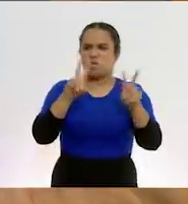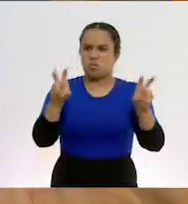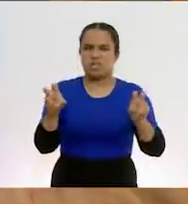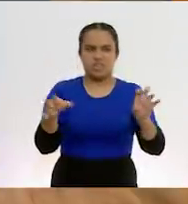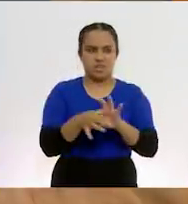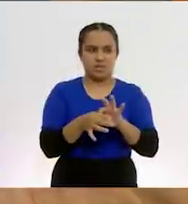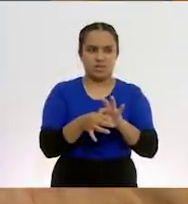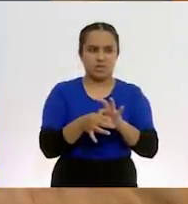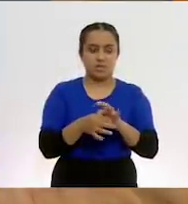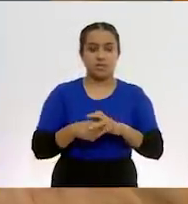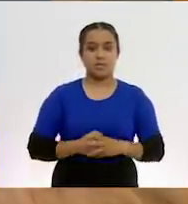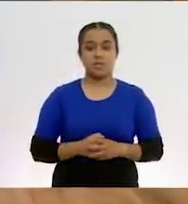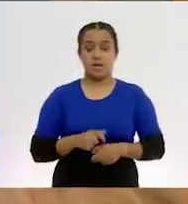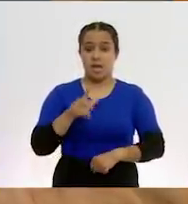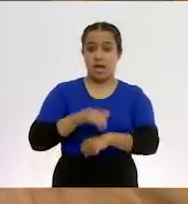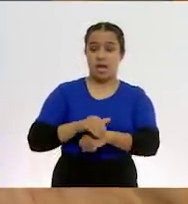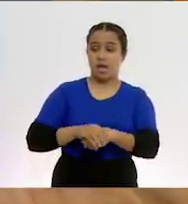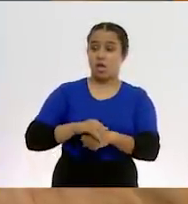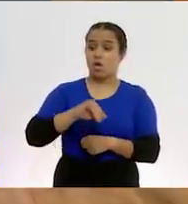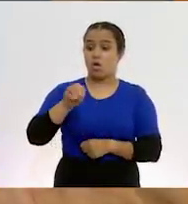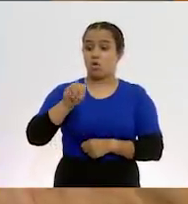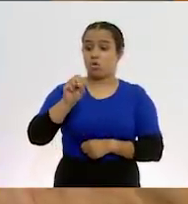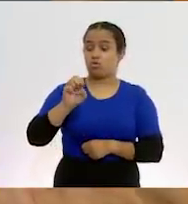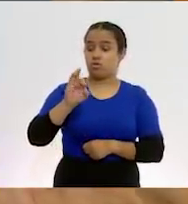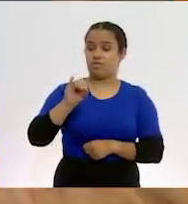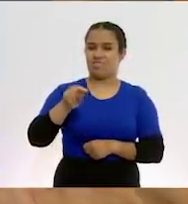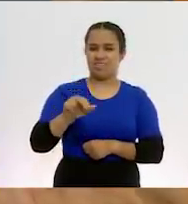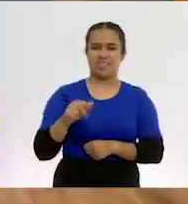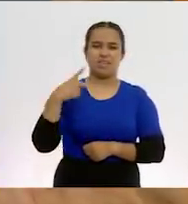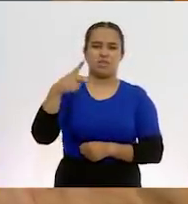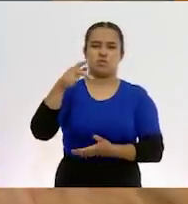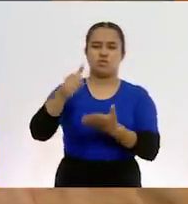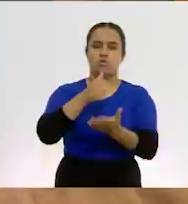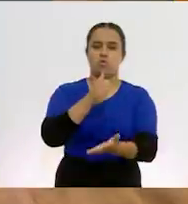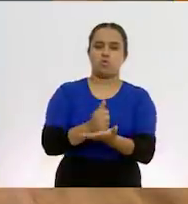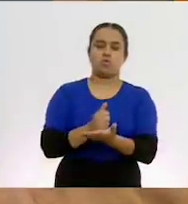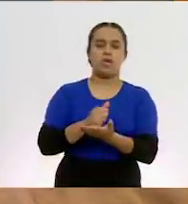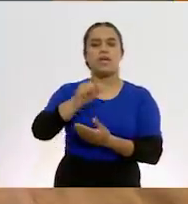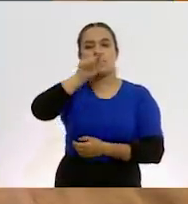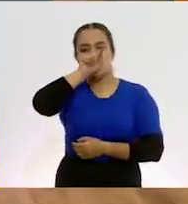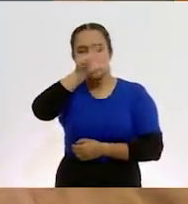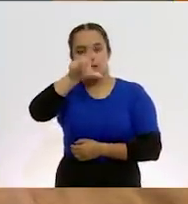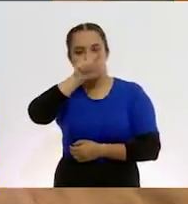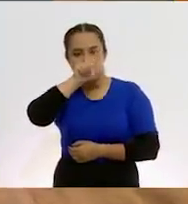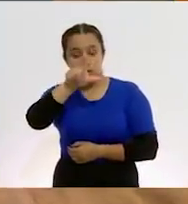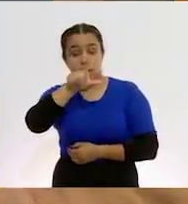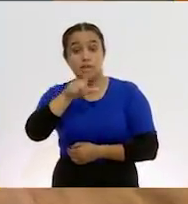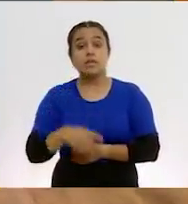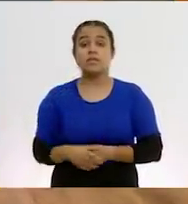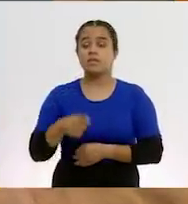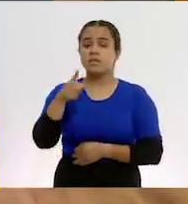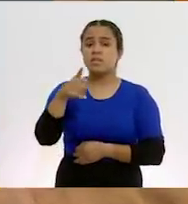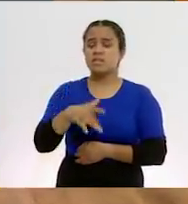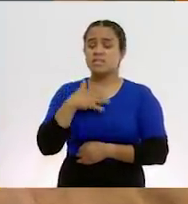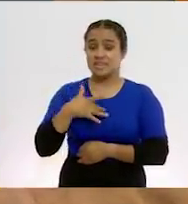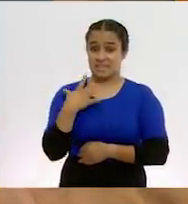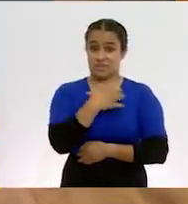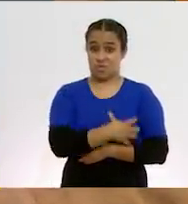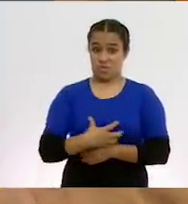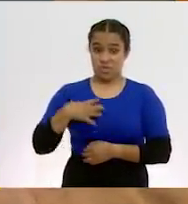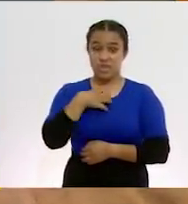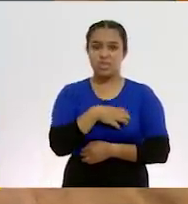ver. Nuestra amiga Josefina de Ciudad Guzmán, Jalisco, nos dice que cuando está muy